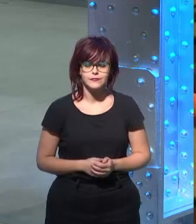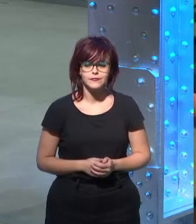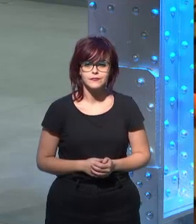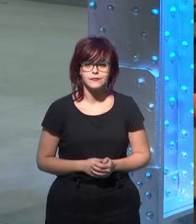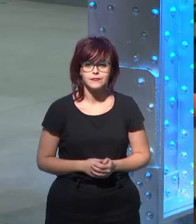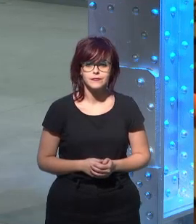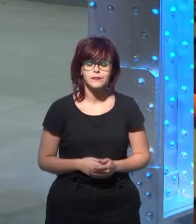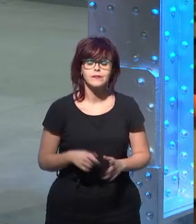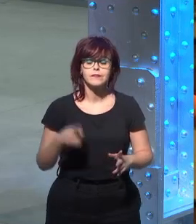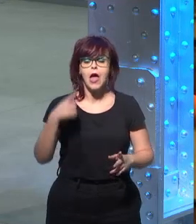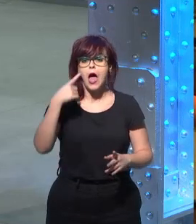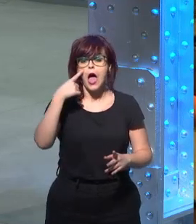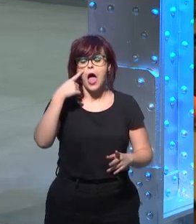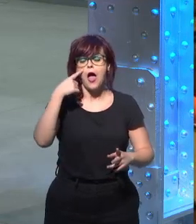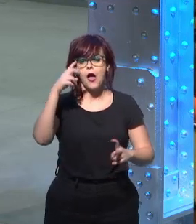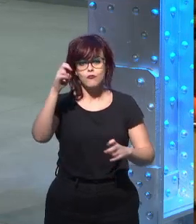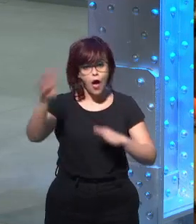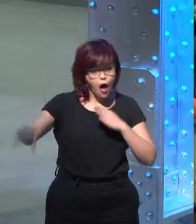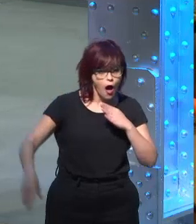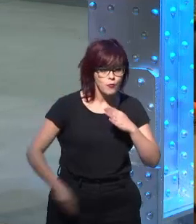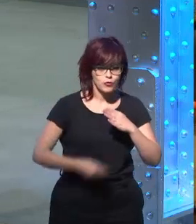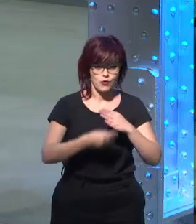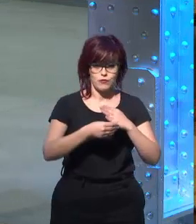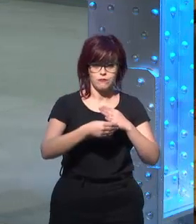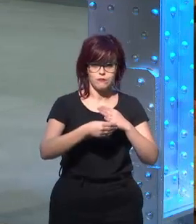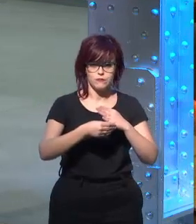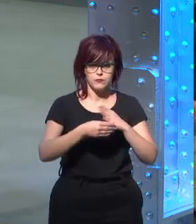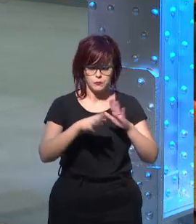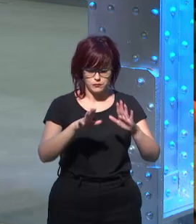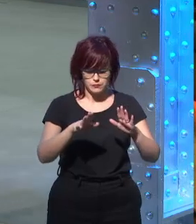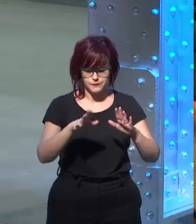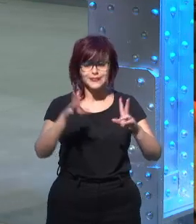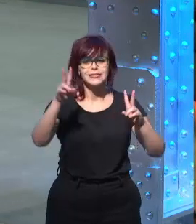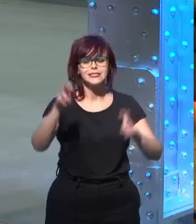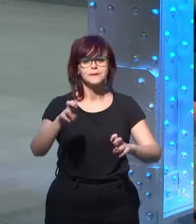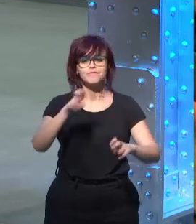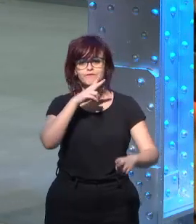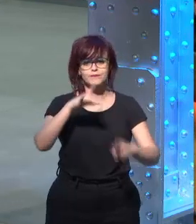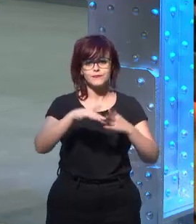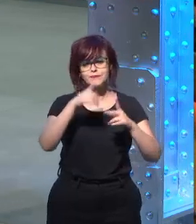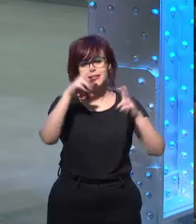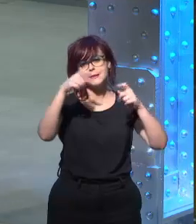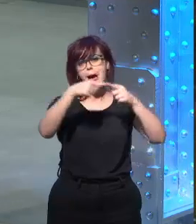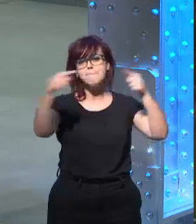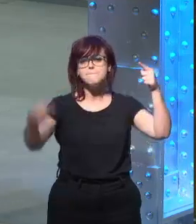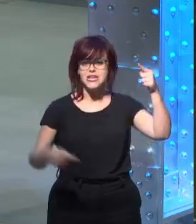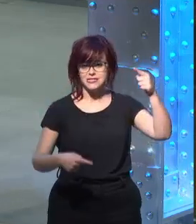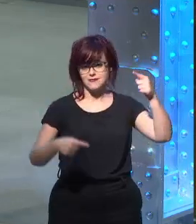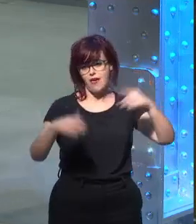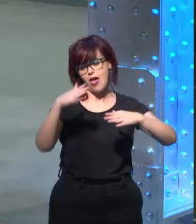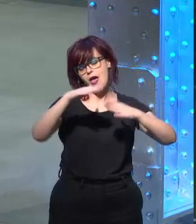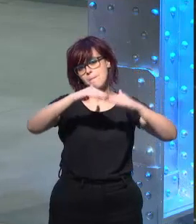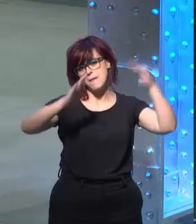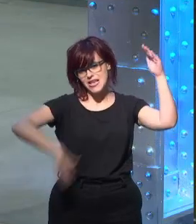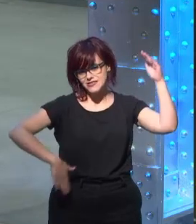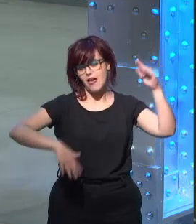haciendo una aportación 20:49 un minuto, a lo que se llama la brecha digital o